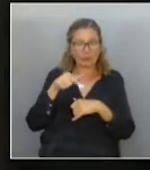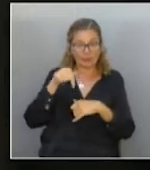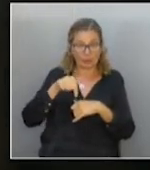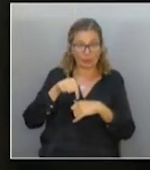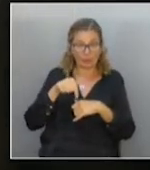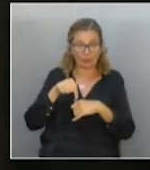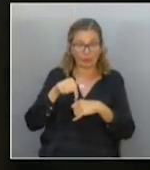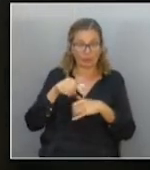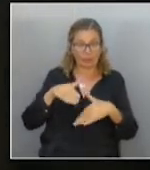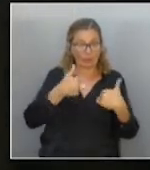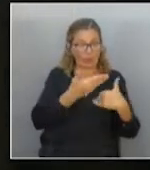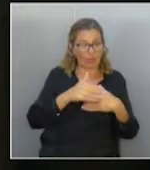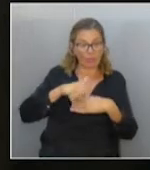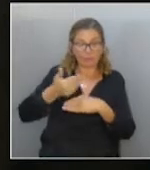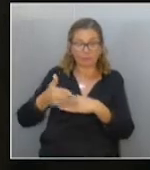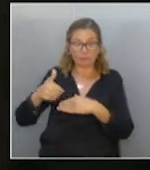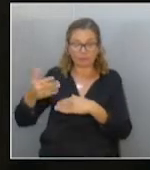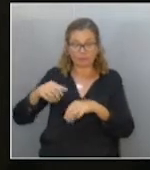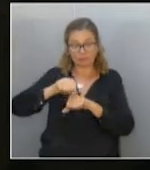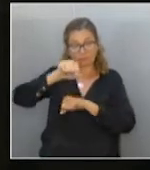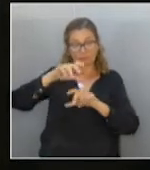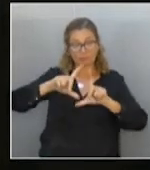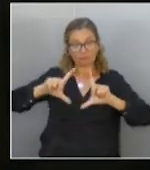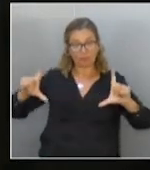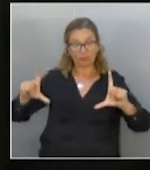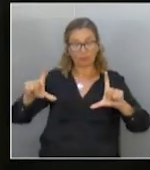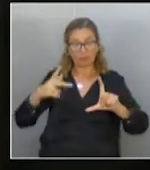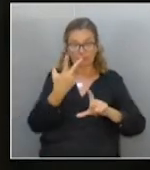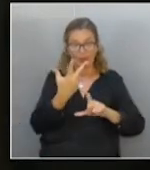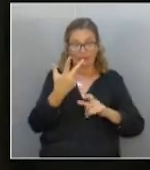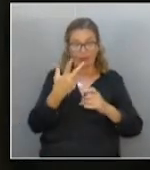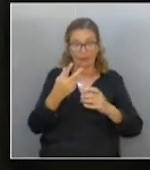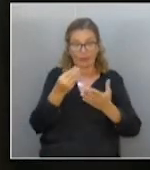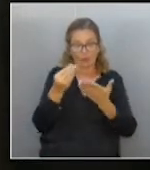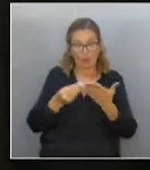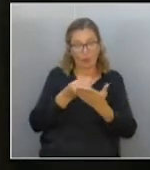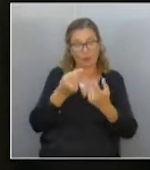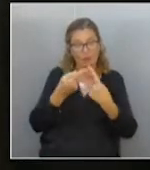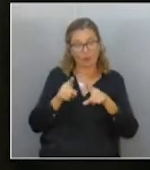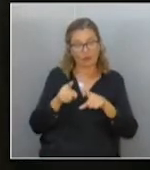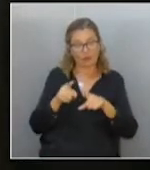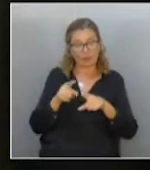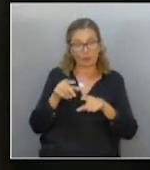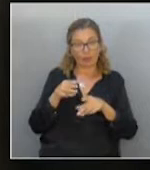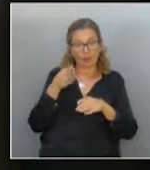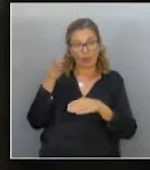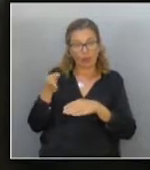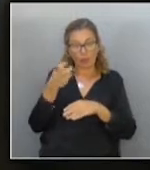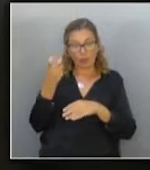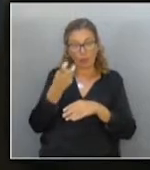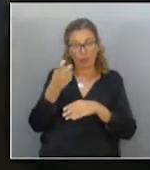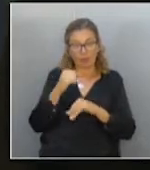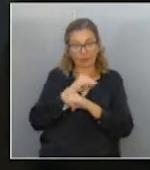se están entregando estas balconeras, estos tres diseños, se pueden ir a retirar hasta que